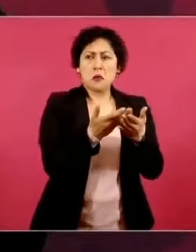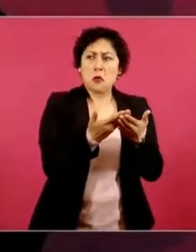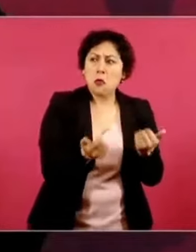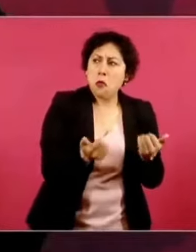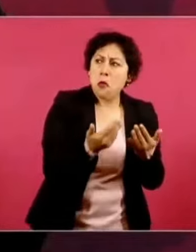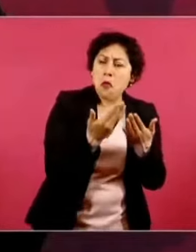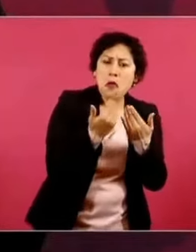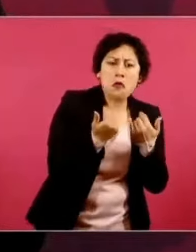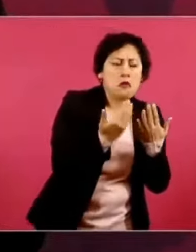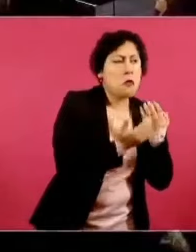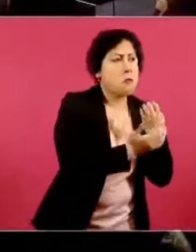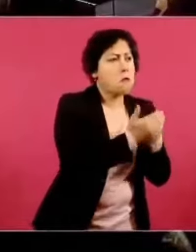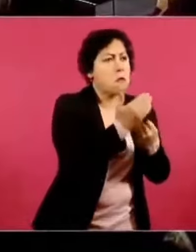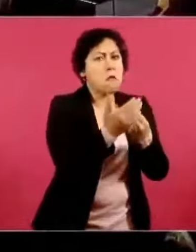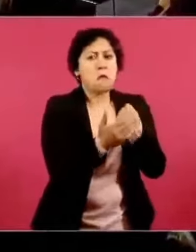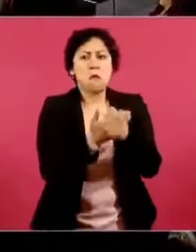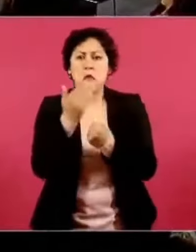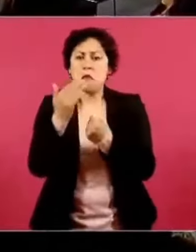bajas